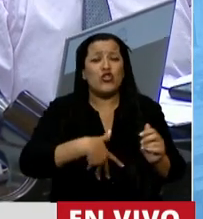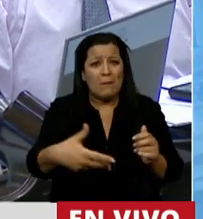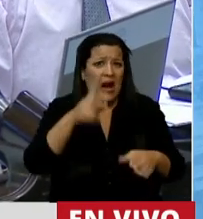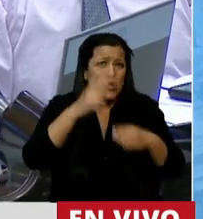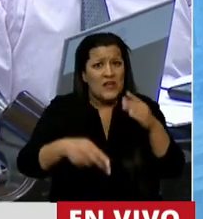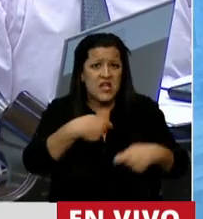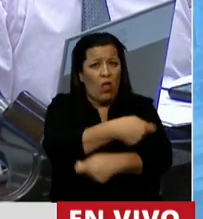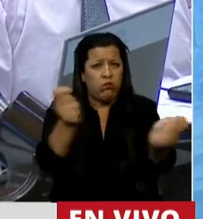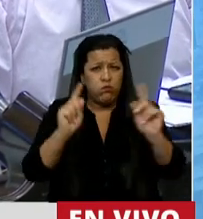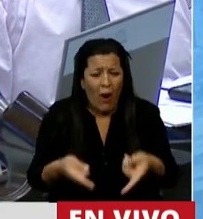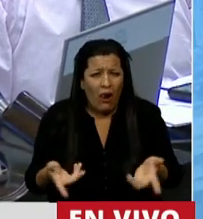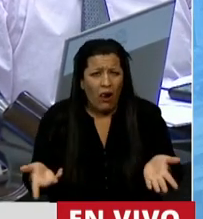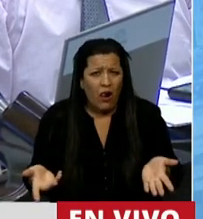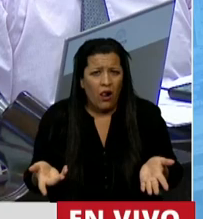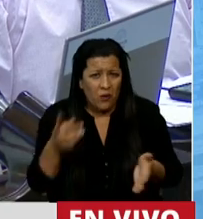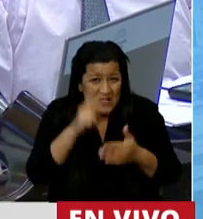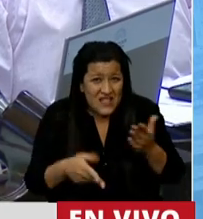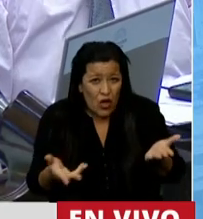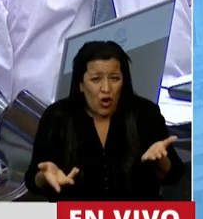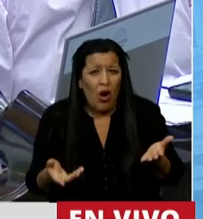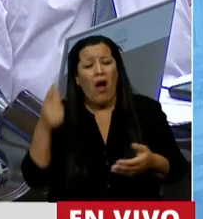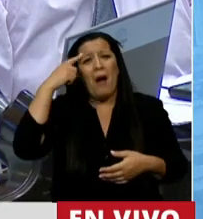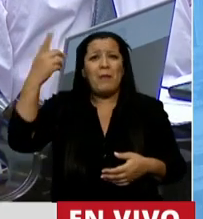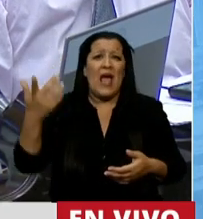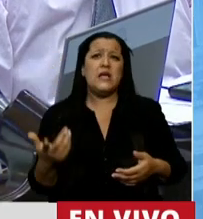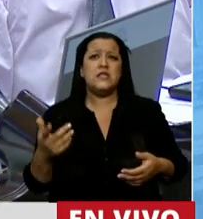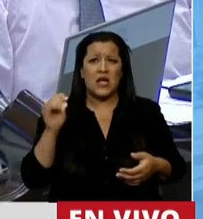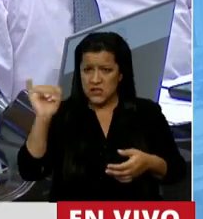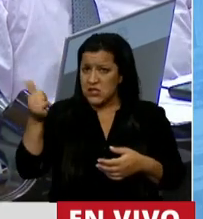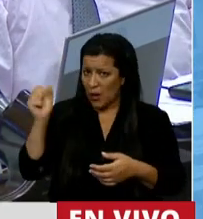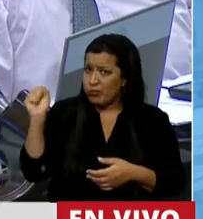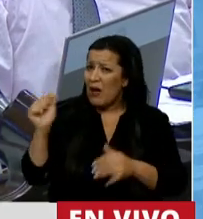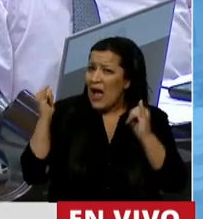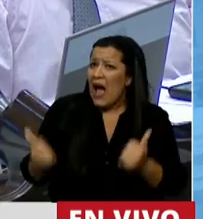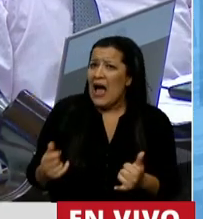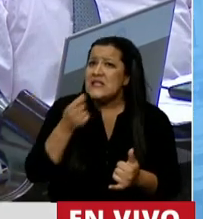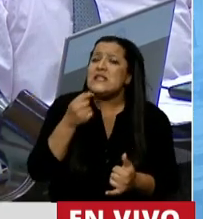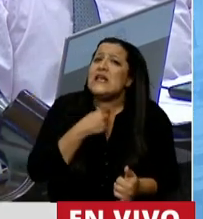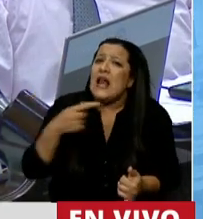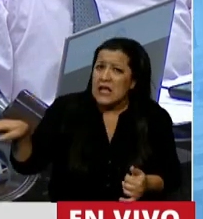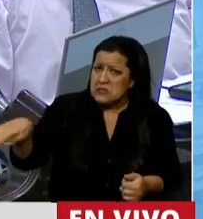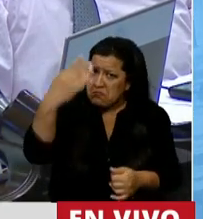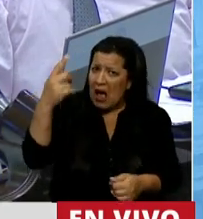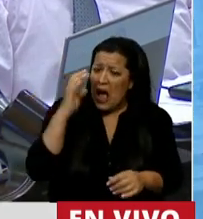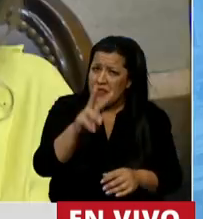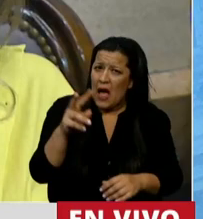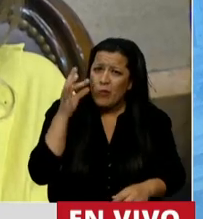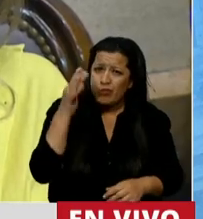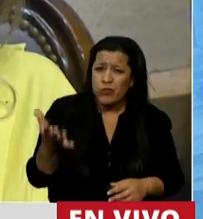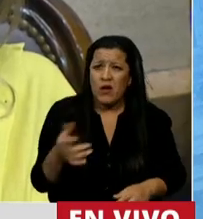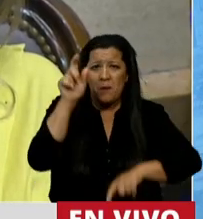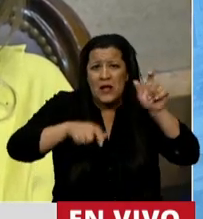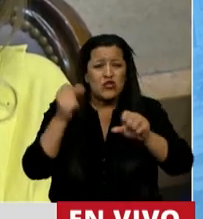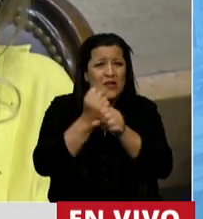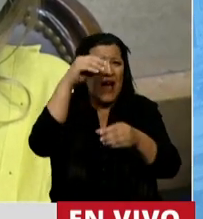anticonceptivas vencidas. Y se creen que por la moral, sí, eso pasa, si quieren las llevo a donde se entregan, a los efectores de